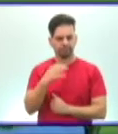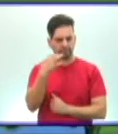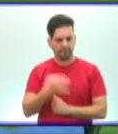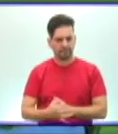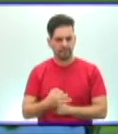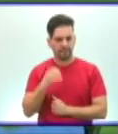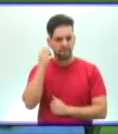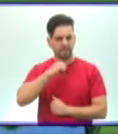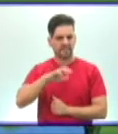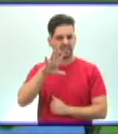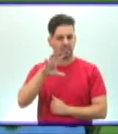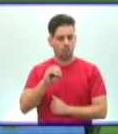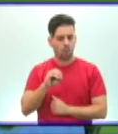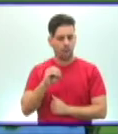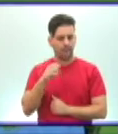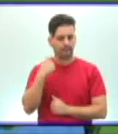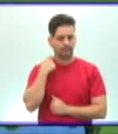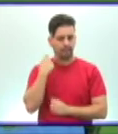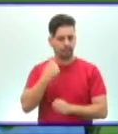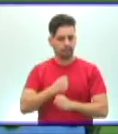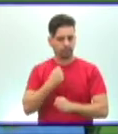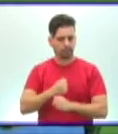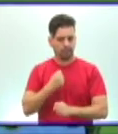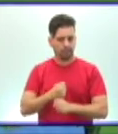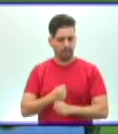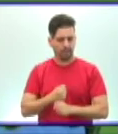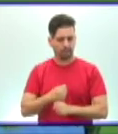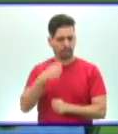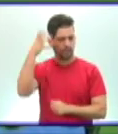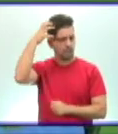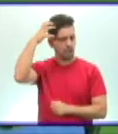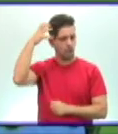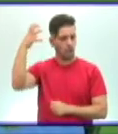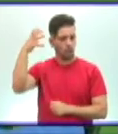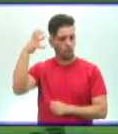cantidades ingentes de dinero, el gobierno británico consiguió salvar el